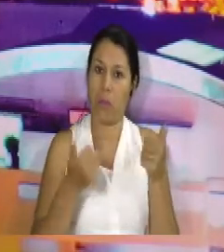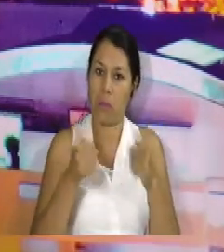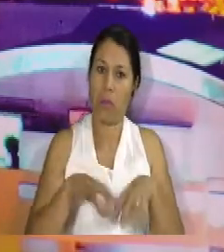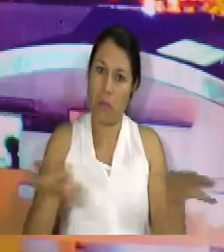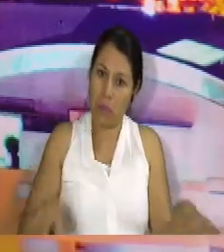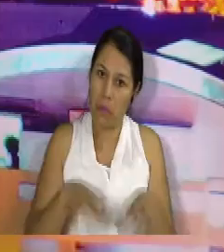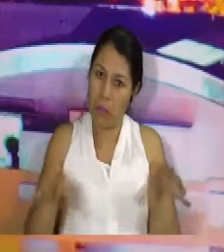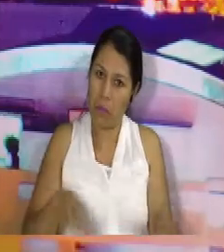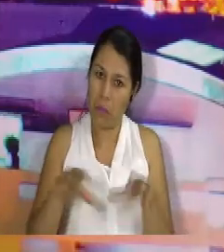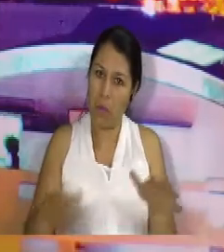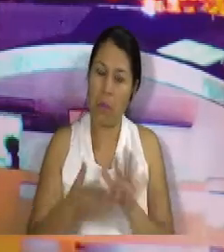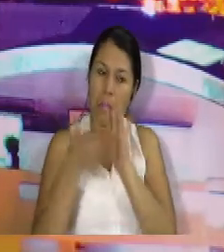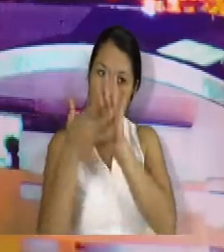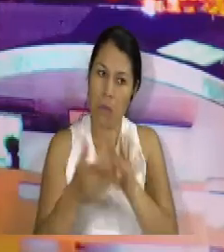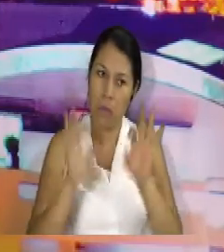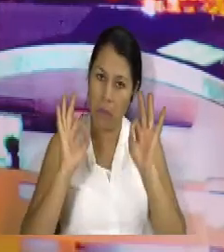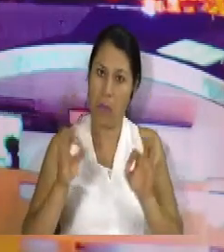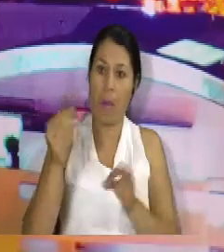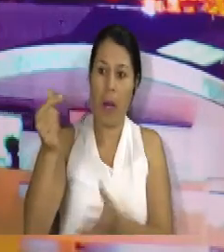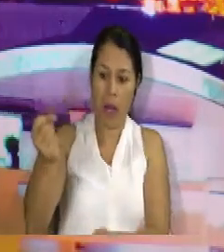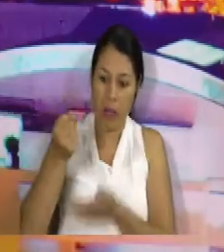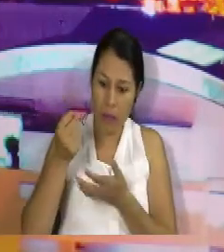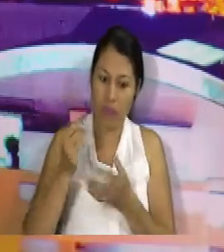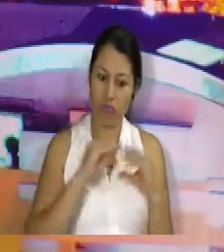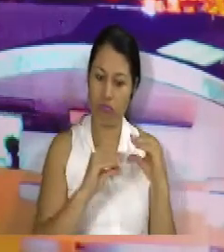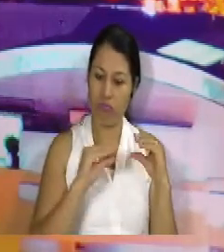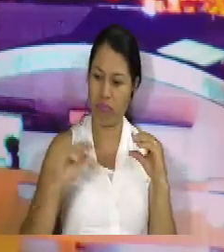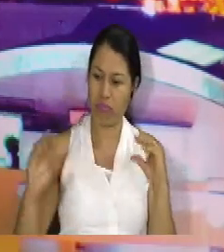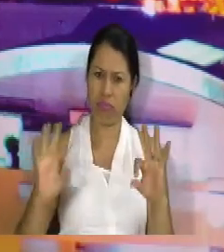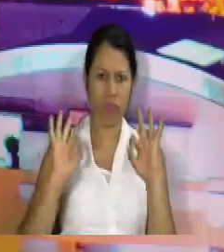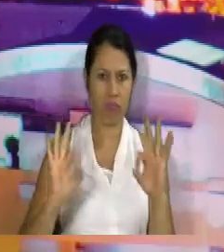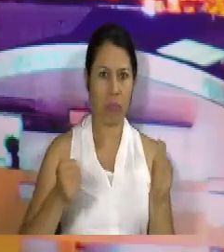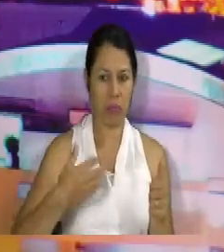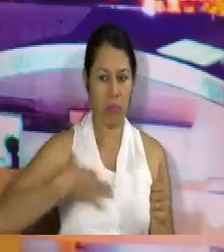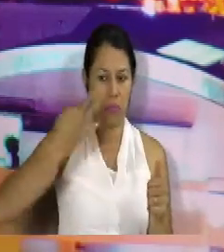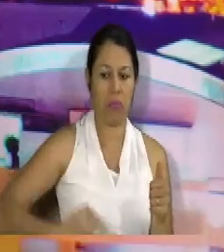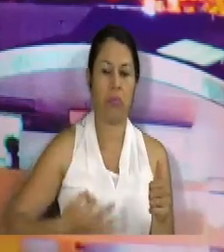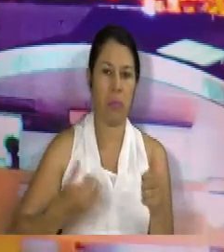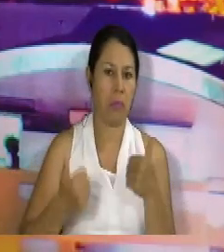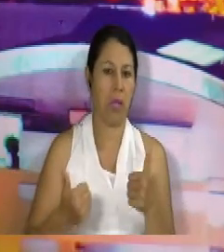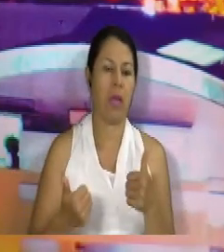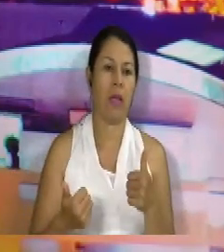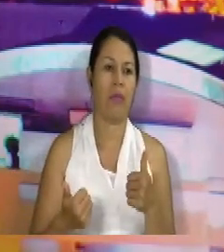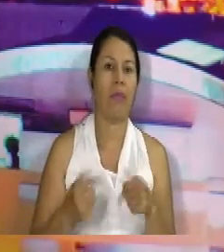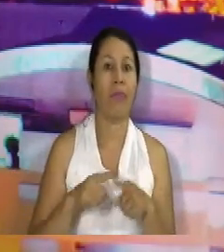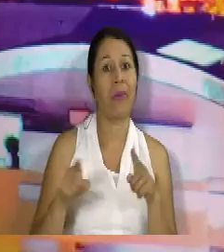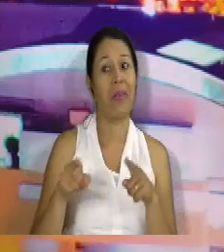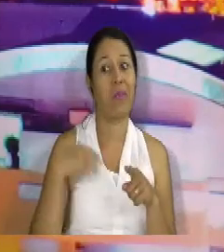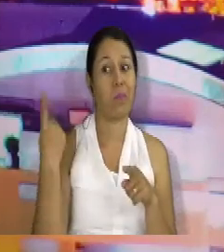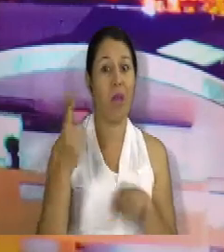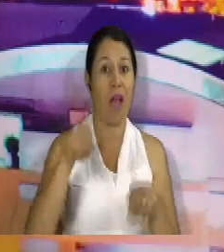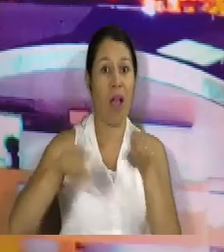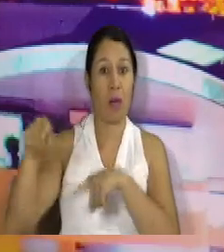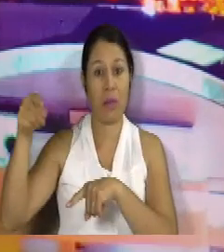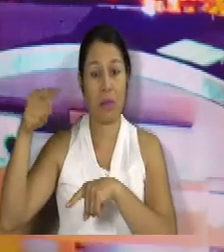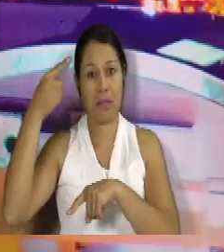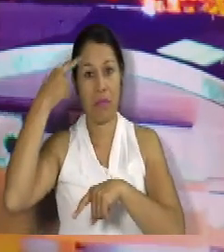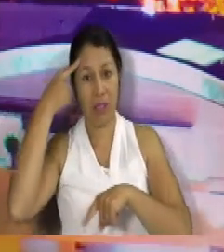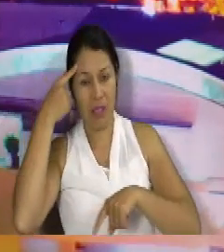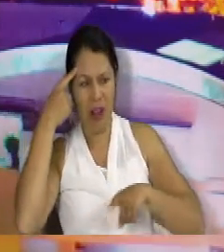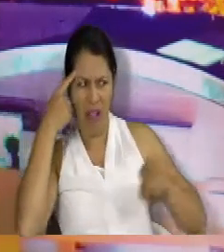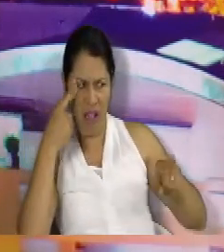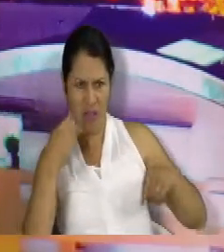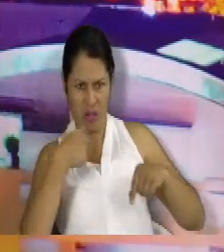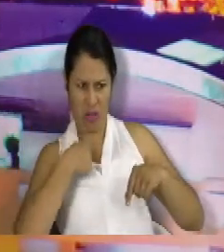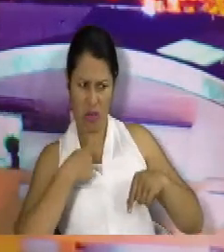administrar honestamente los recursos públicos. Así lo hice, pero algunas personas pensaron que yo me iba a lanzar a la alcaldía en esa época y me